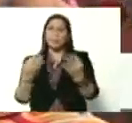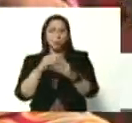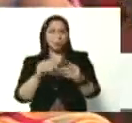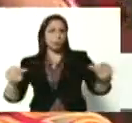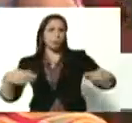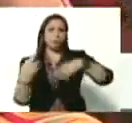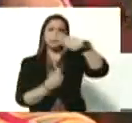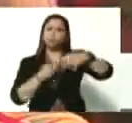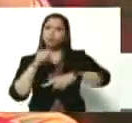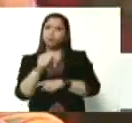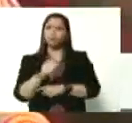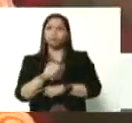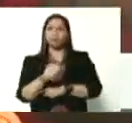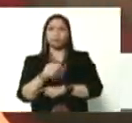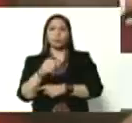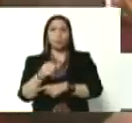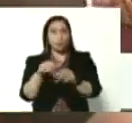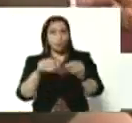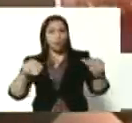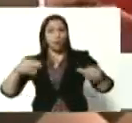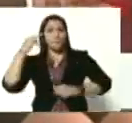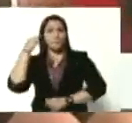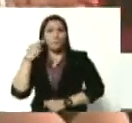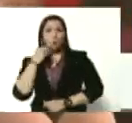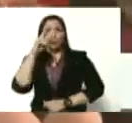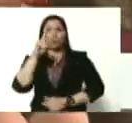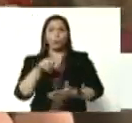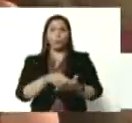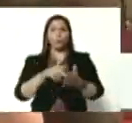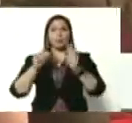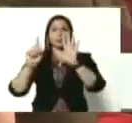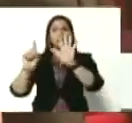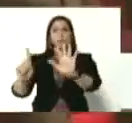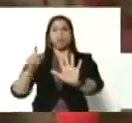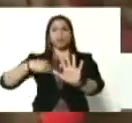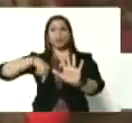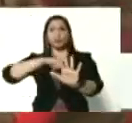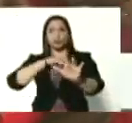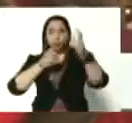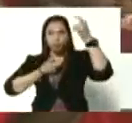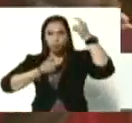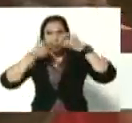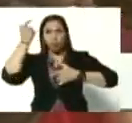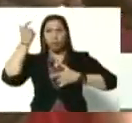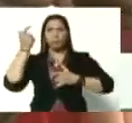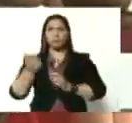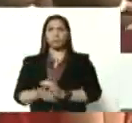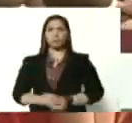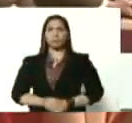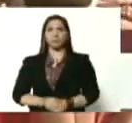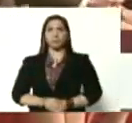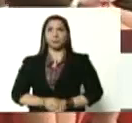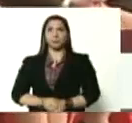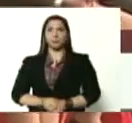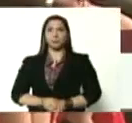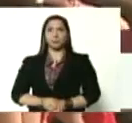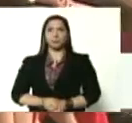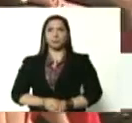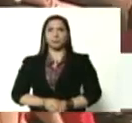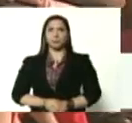es tierra bolivariana 2006 nuestro comandante hugo chávez